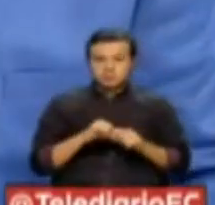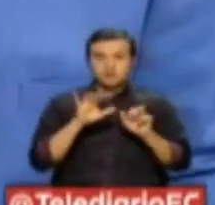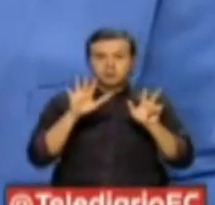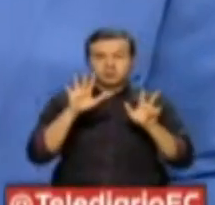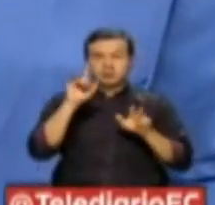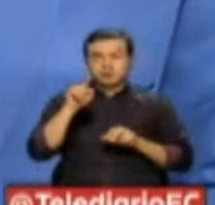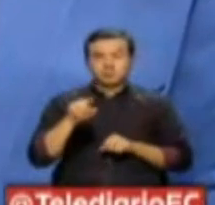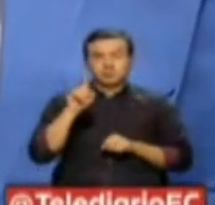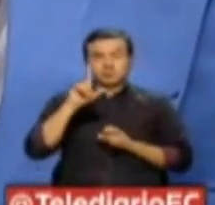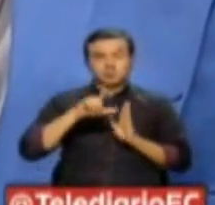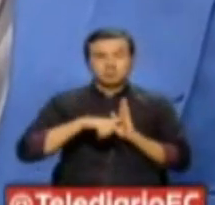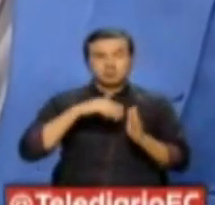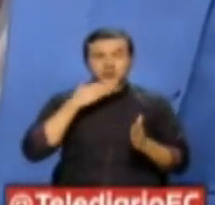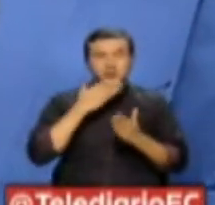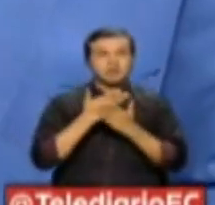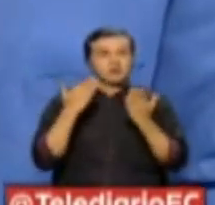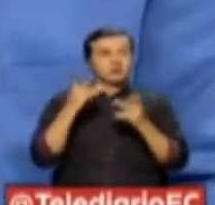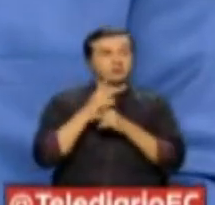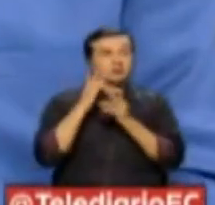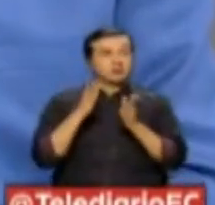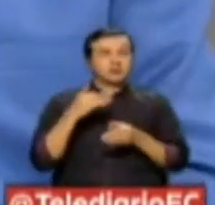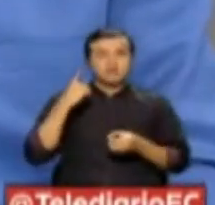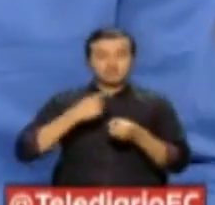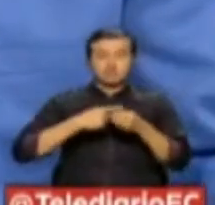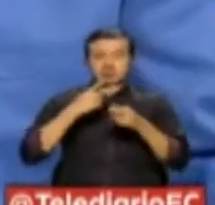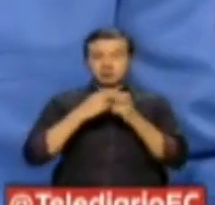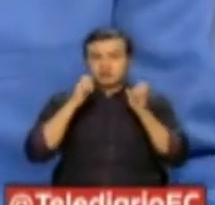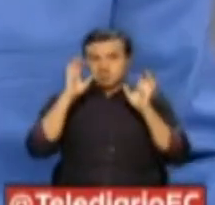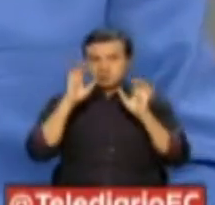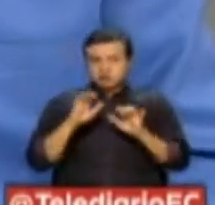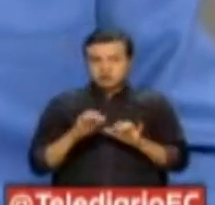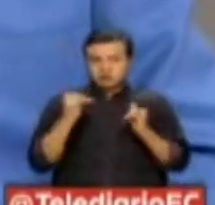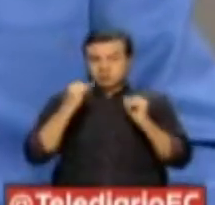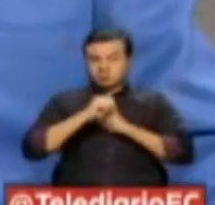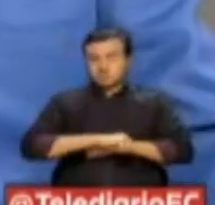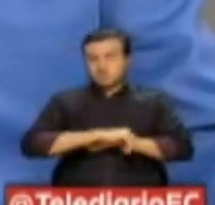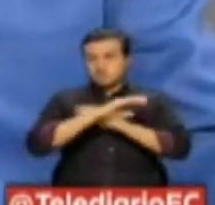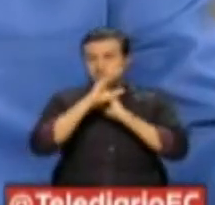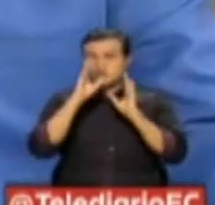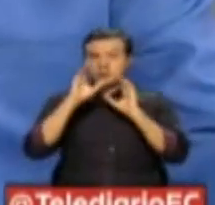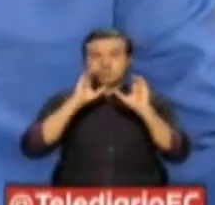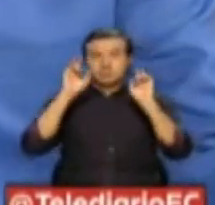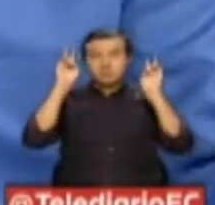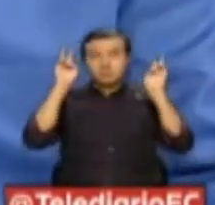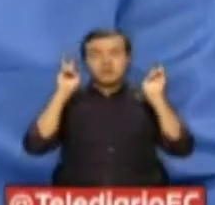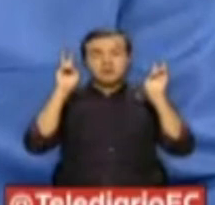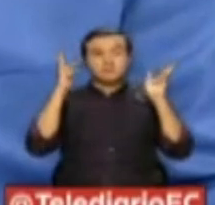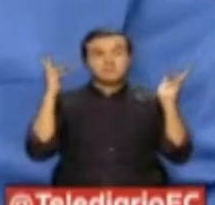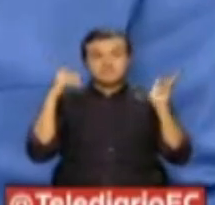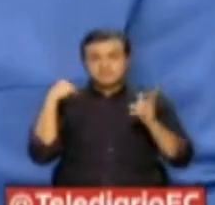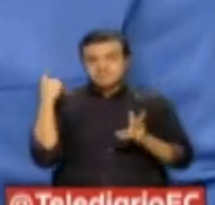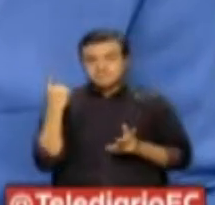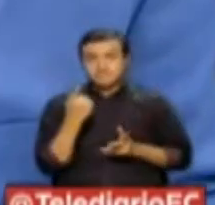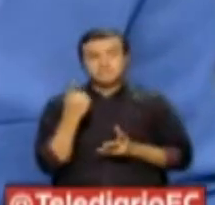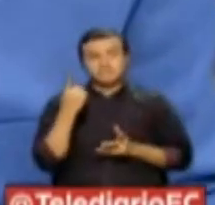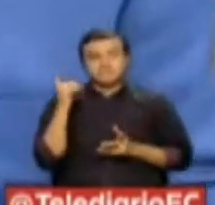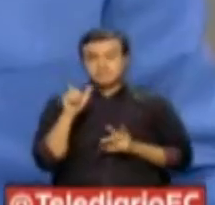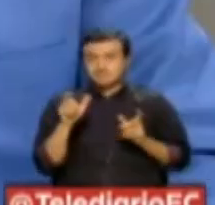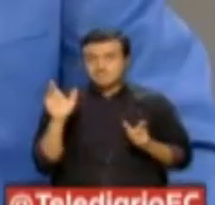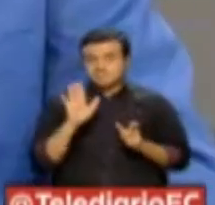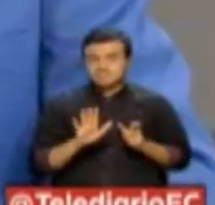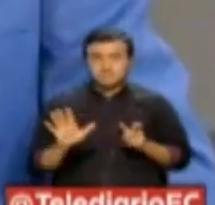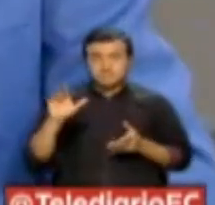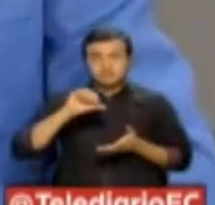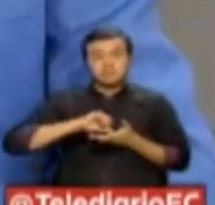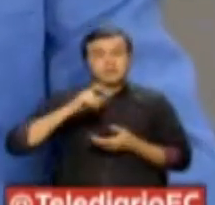de la mañana un minuto gracias carlos padres concejal de quito y ex secretario de movilidad esta mañana para hablar de un tema que a todos los habitantes